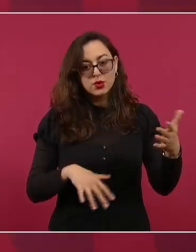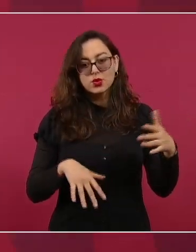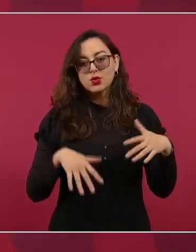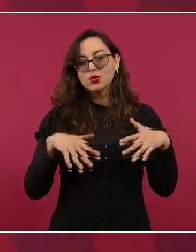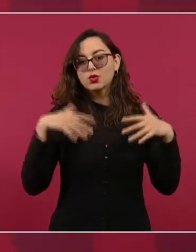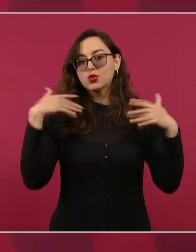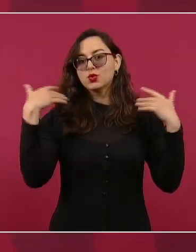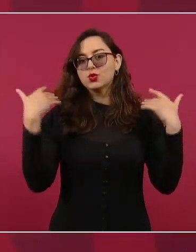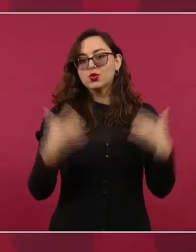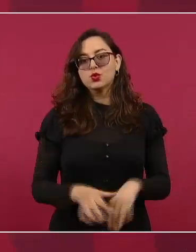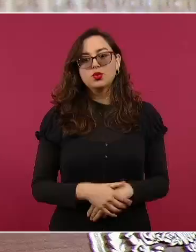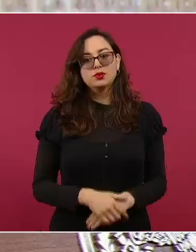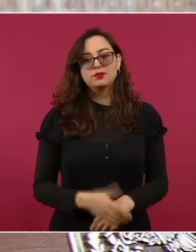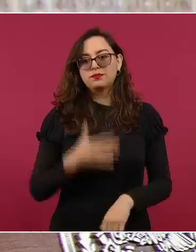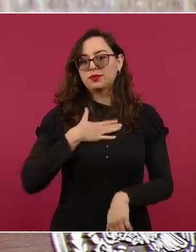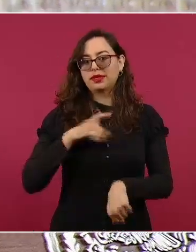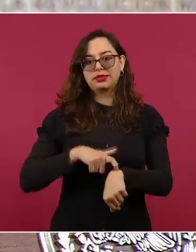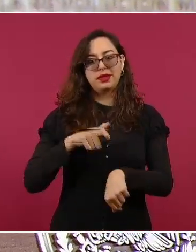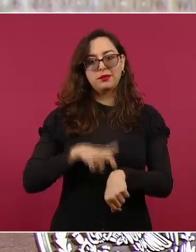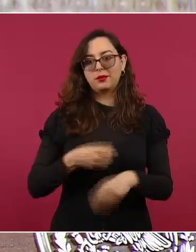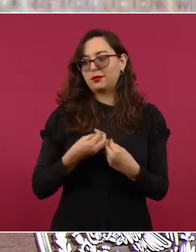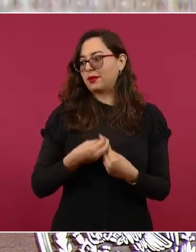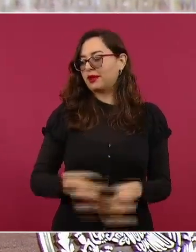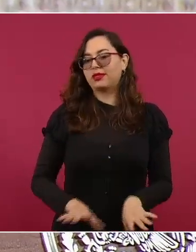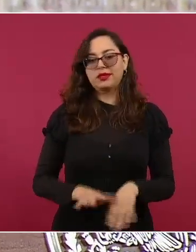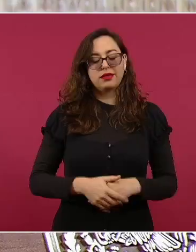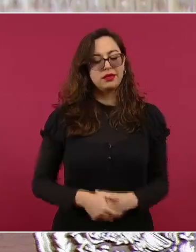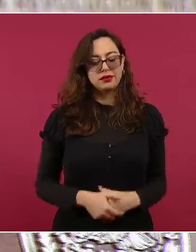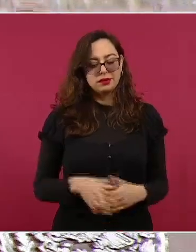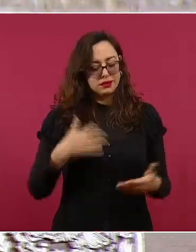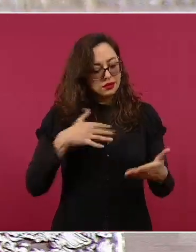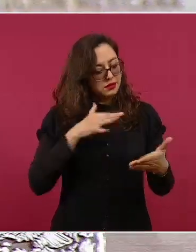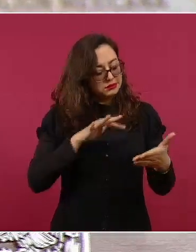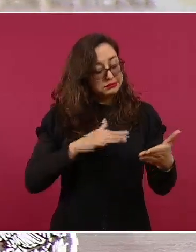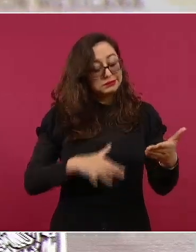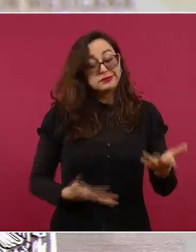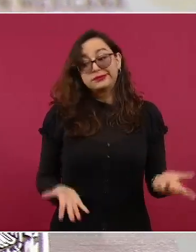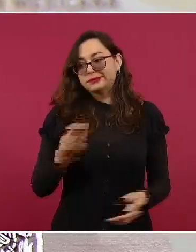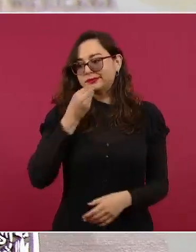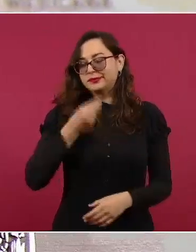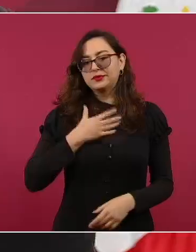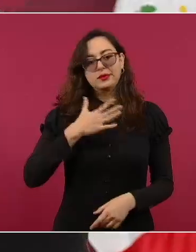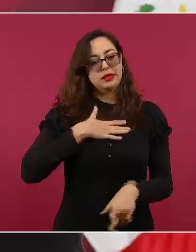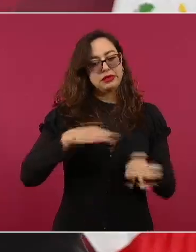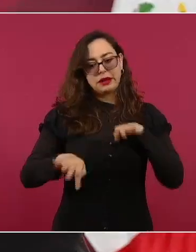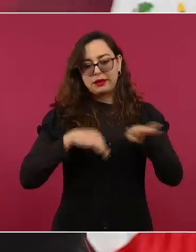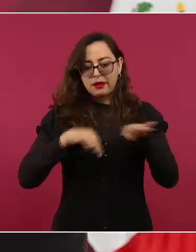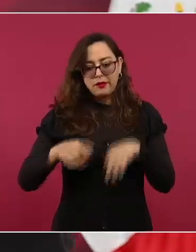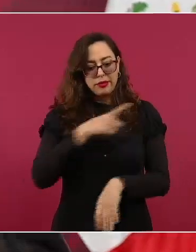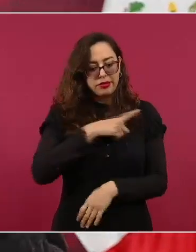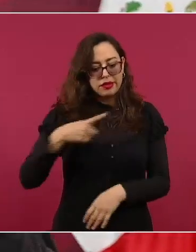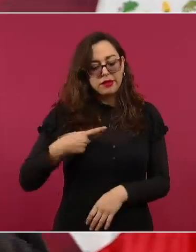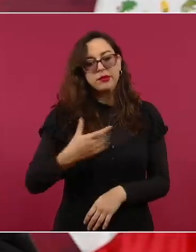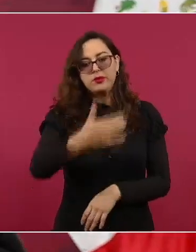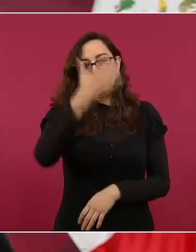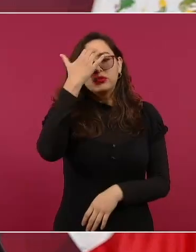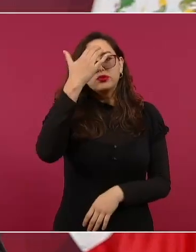cómo vine a perder el tiempo en todo esto, pero bueno, es mi trabajo, tengo que